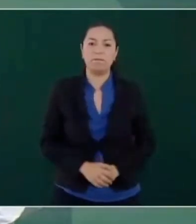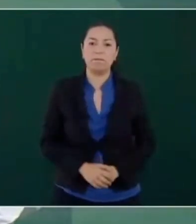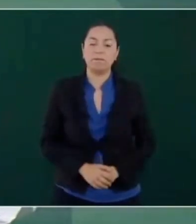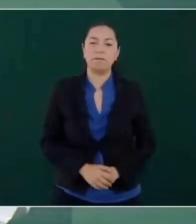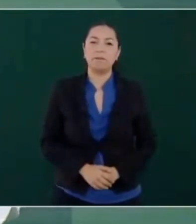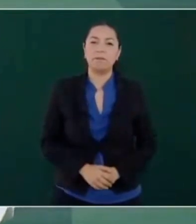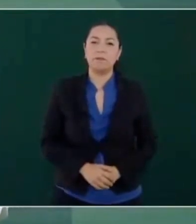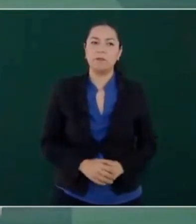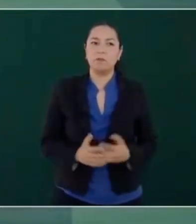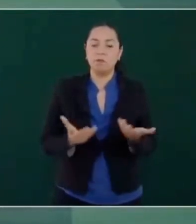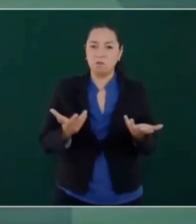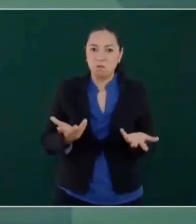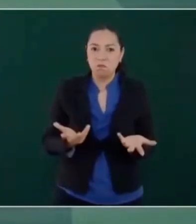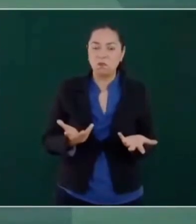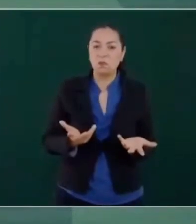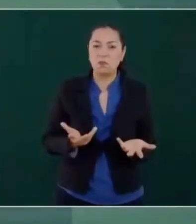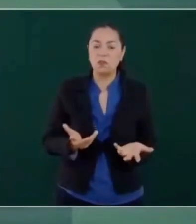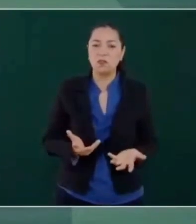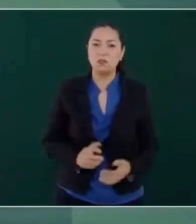Entonces,